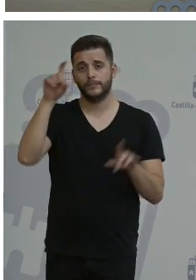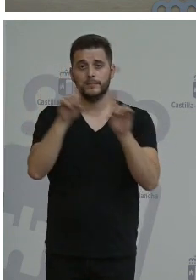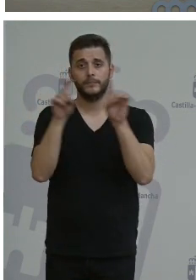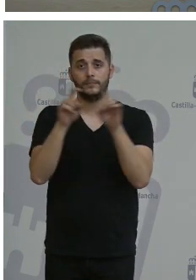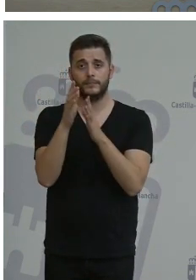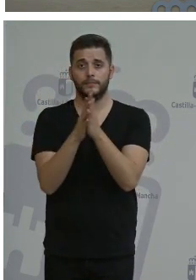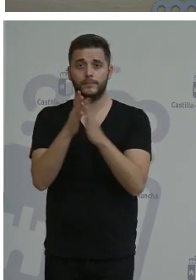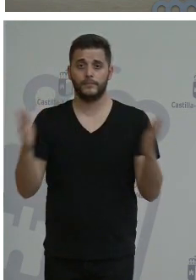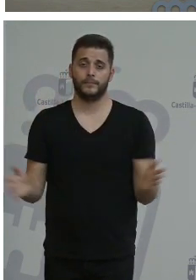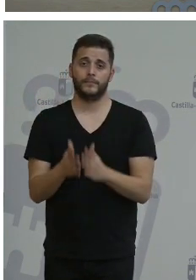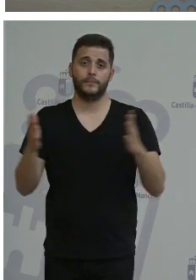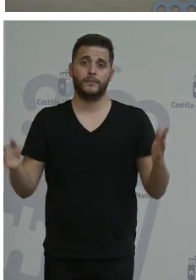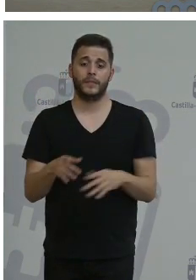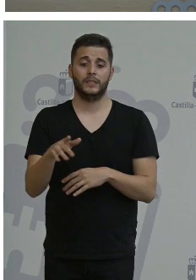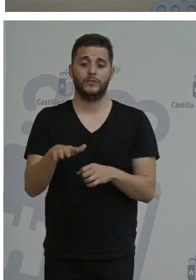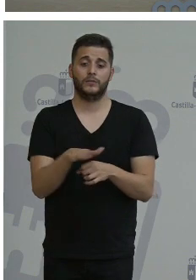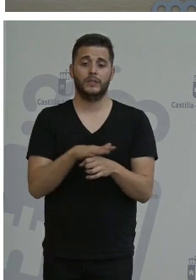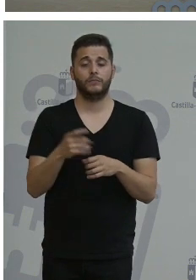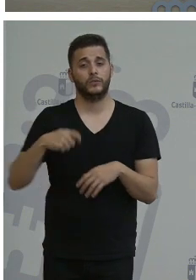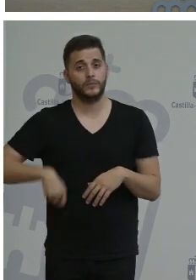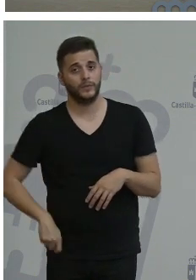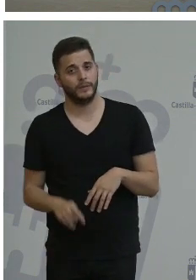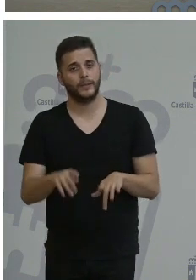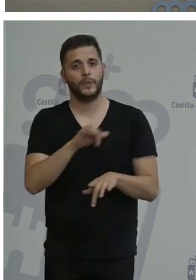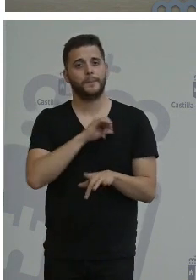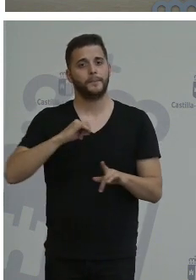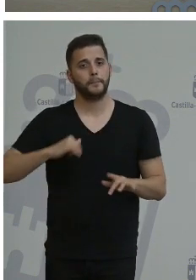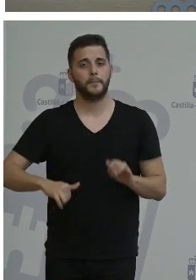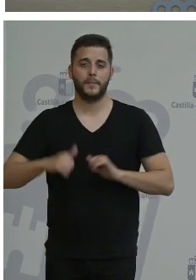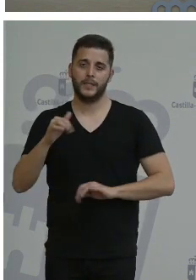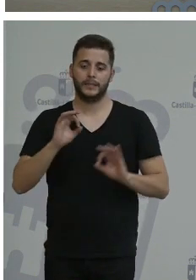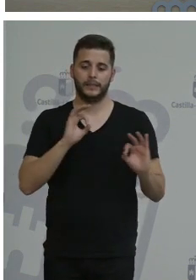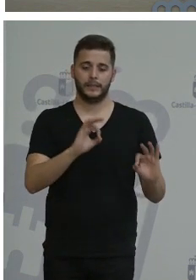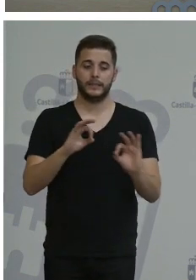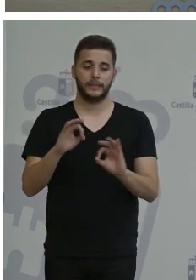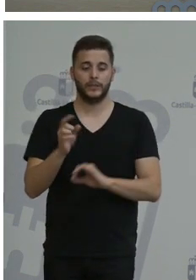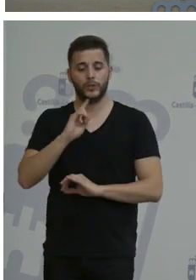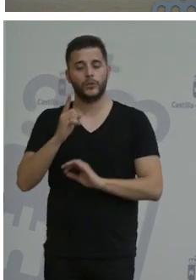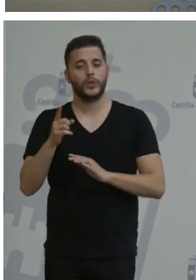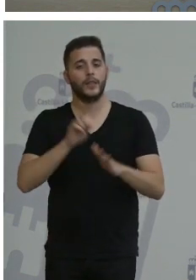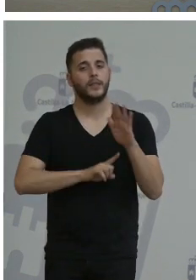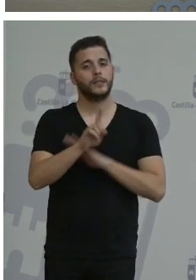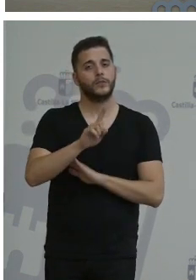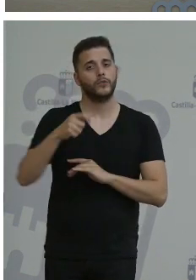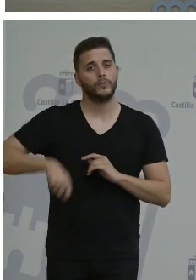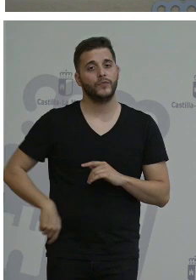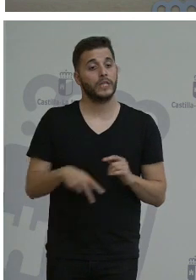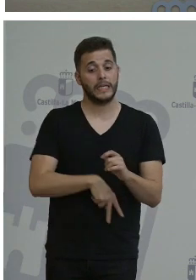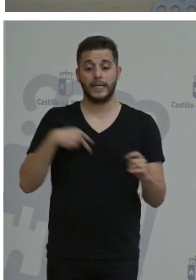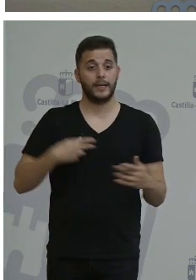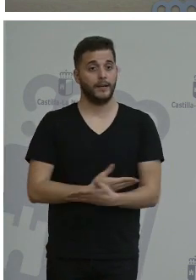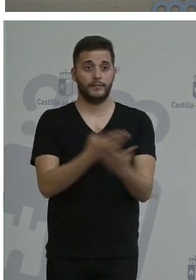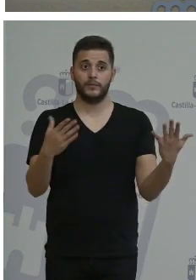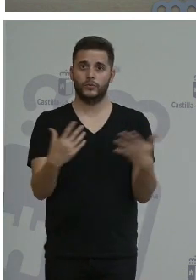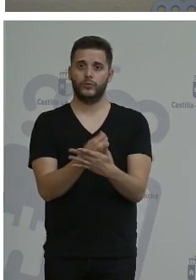promueva un desarrollo profesional más personalizado. No desarrollos profesionales genéricos para todo el mundo,